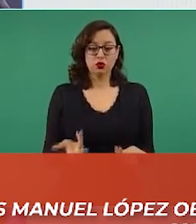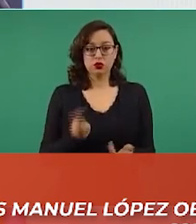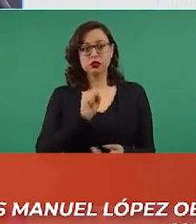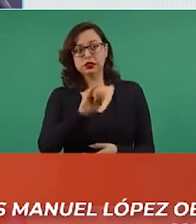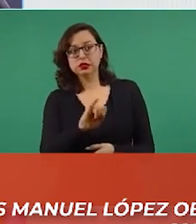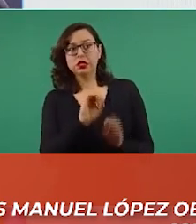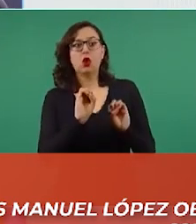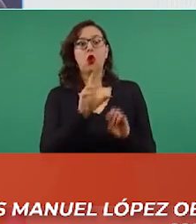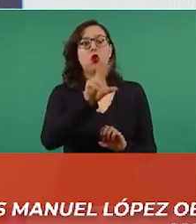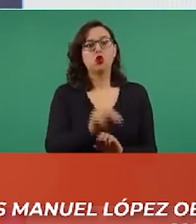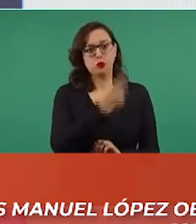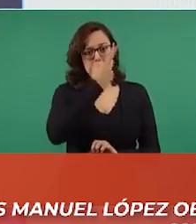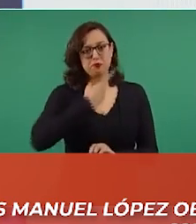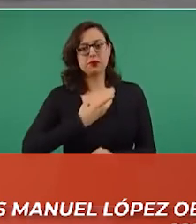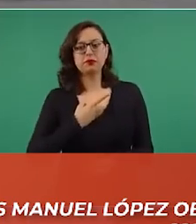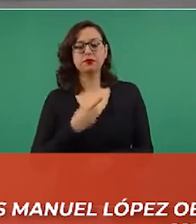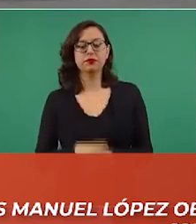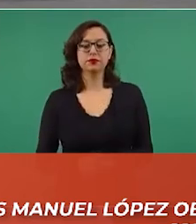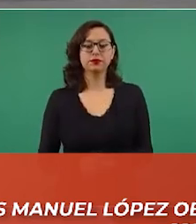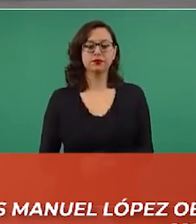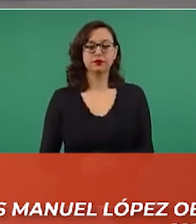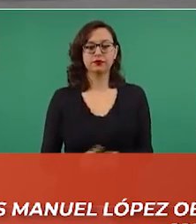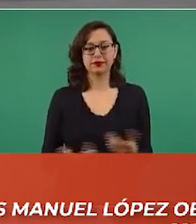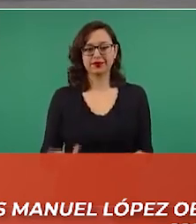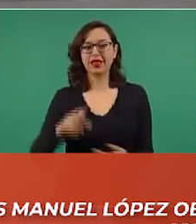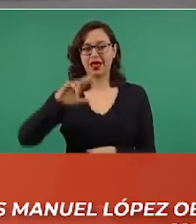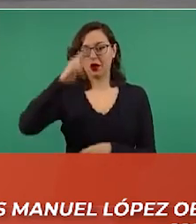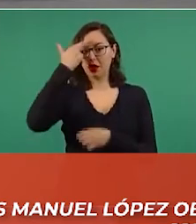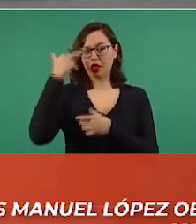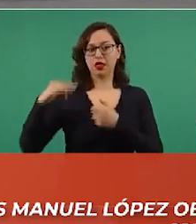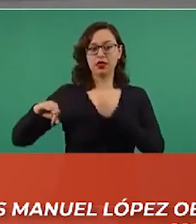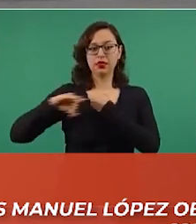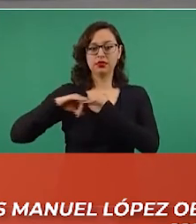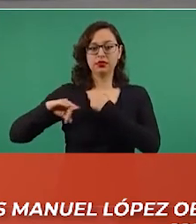entregando recursos. Miren la tacita.